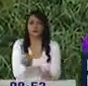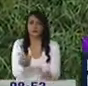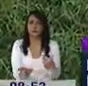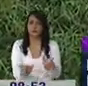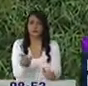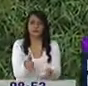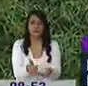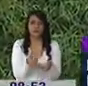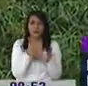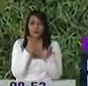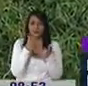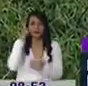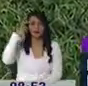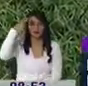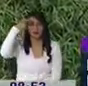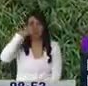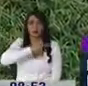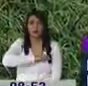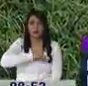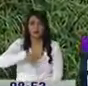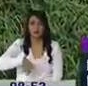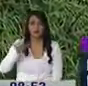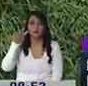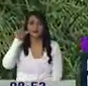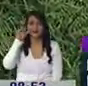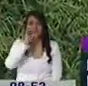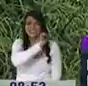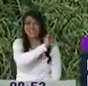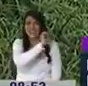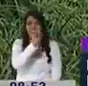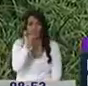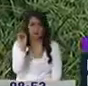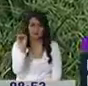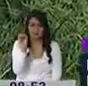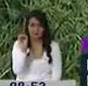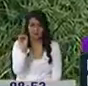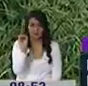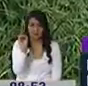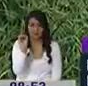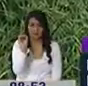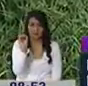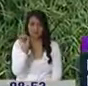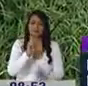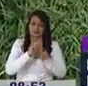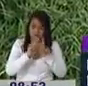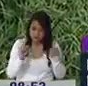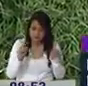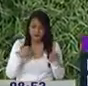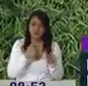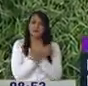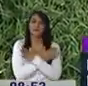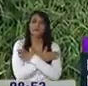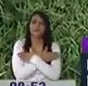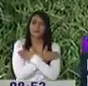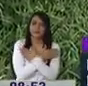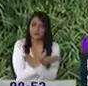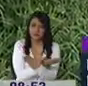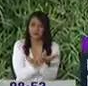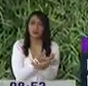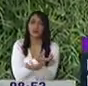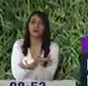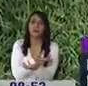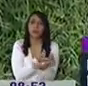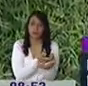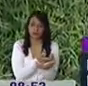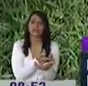por parte del gobierno municipal acá de San Joaquín. Lo que sí quisiera es felicitar al cuerpo de bomberos. Sí, de verdad